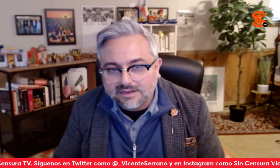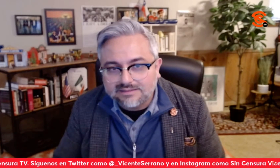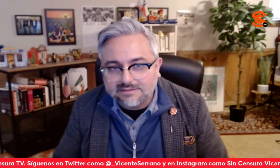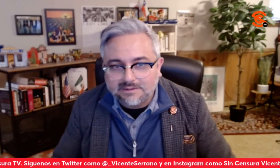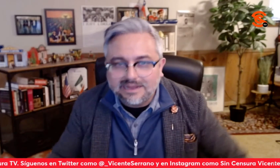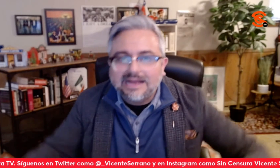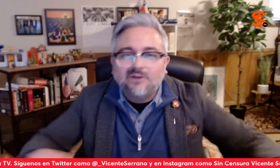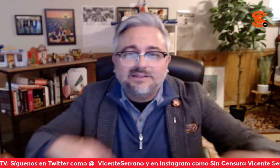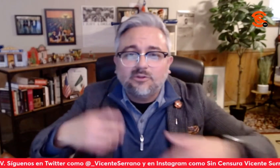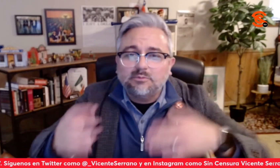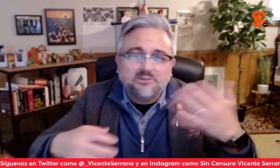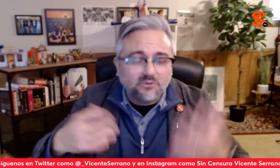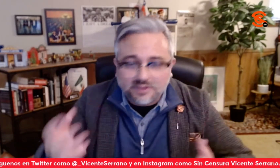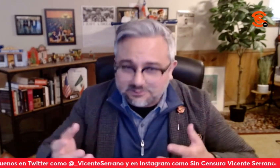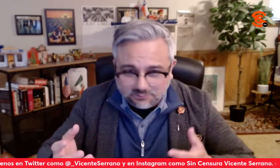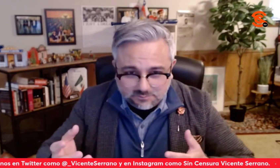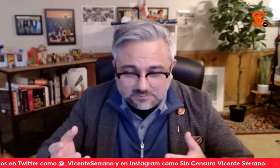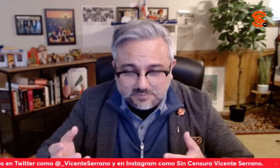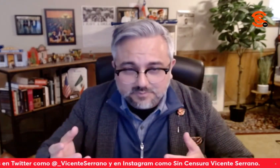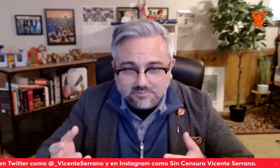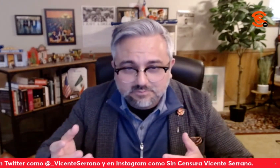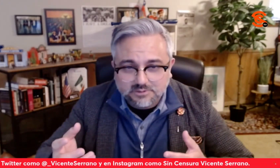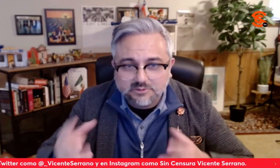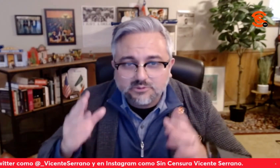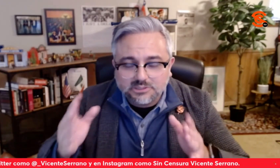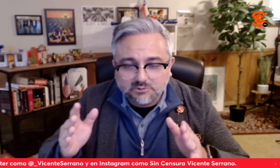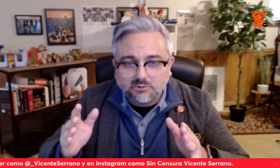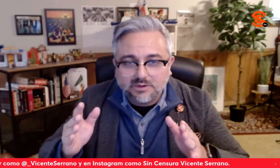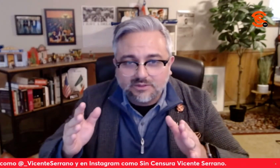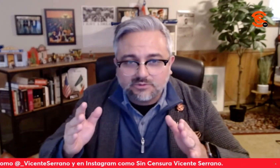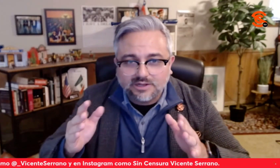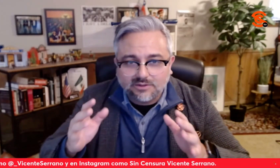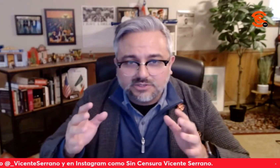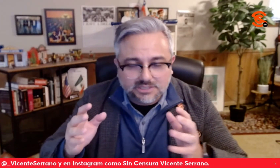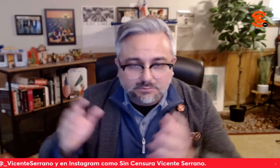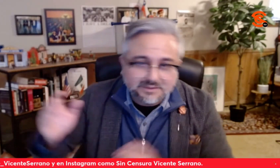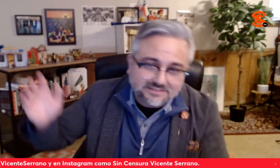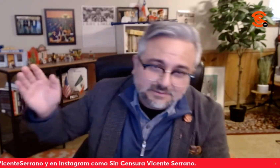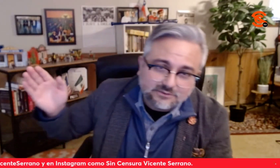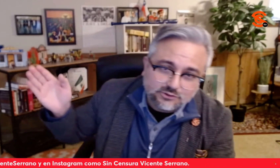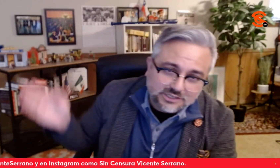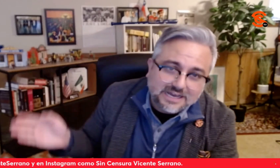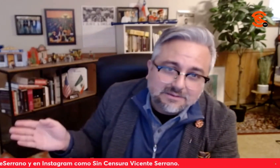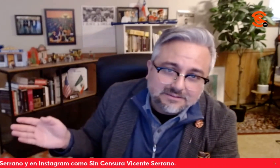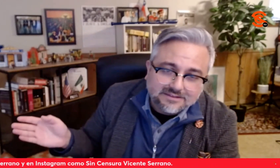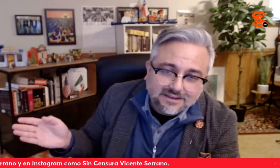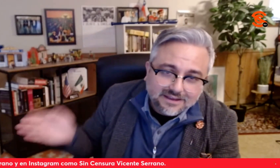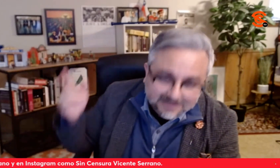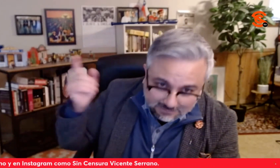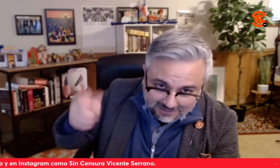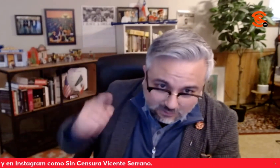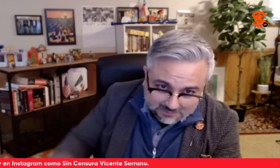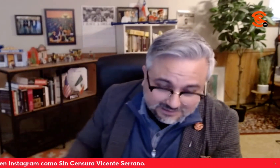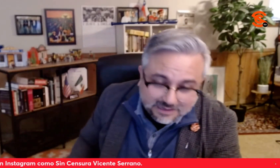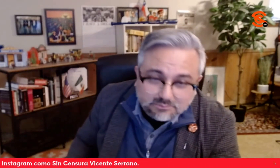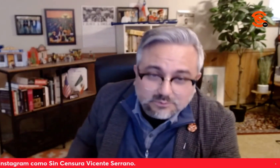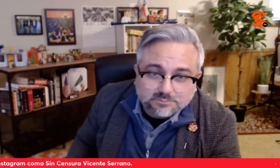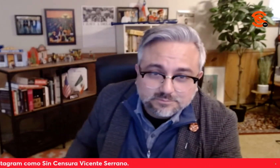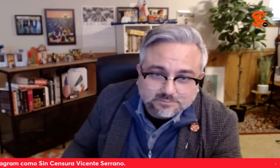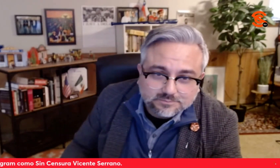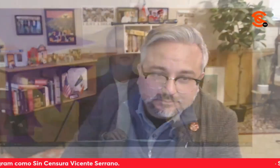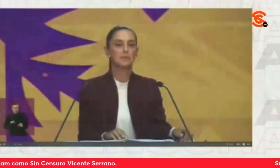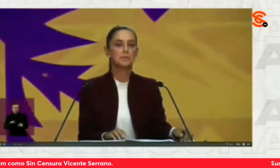y Margarita Zavala ahorita le doy más contexto pero escuchemos como la doctora Claudia sh exhibe a soil Gálvez y a marena Gómez